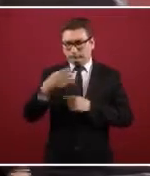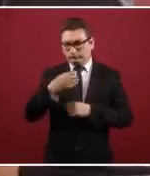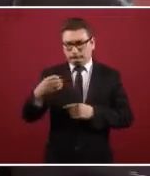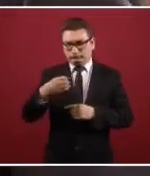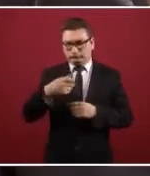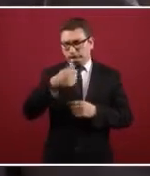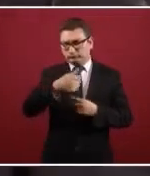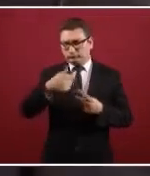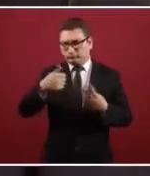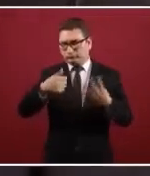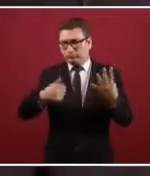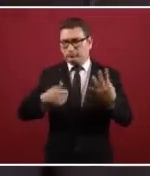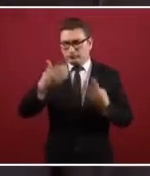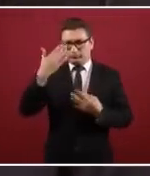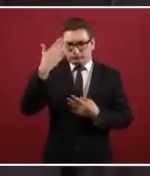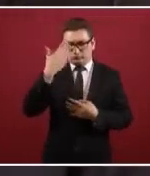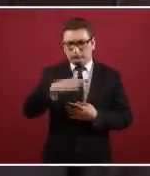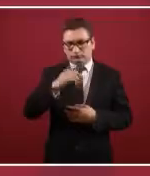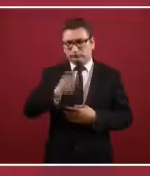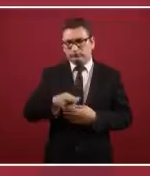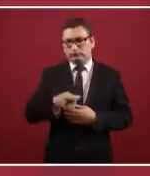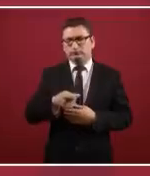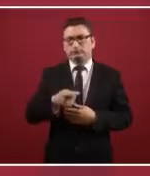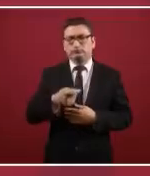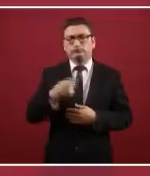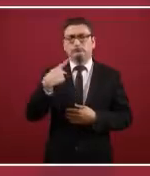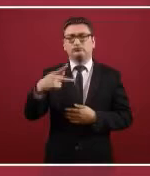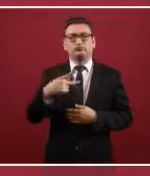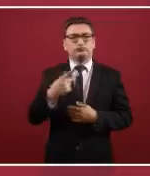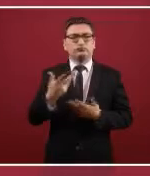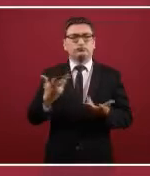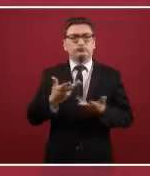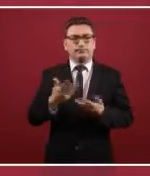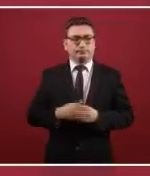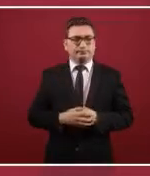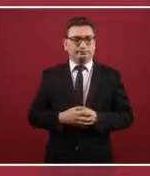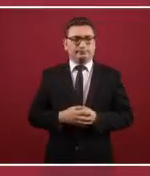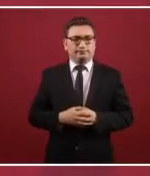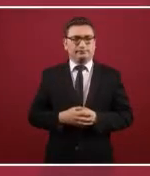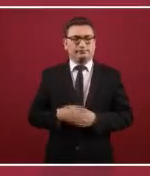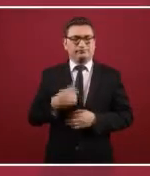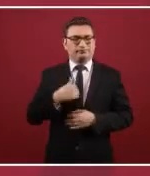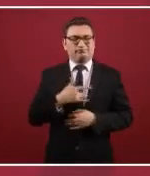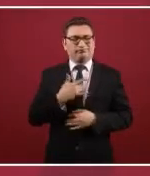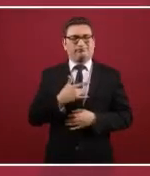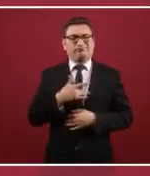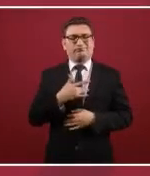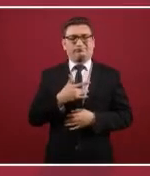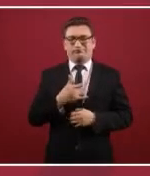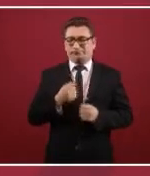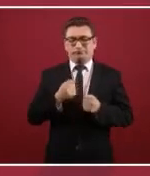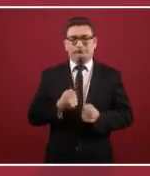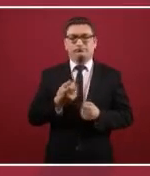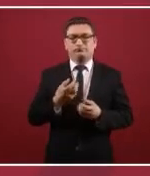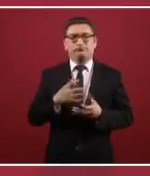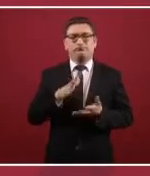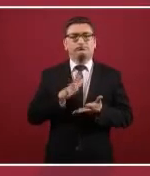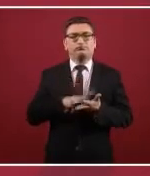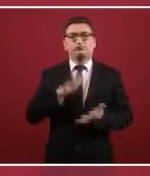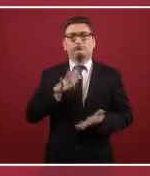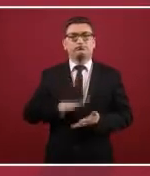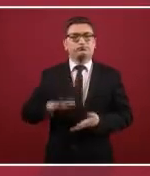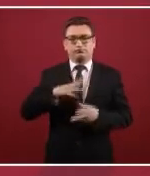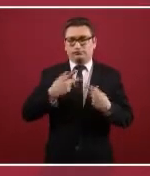funciones de la judicatura, yo estoy seguro que la mayoría de los